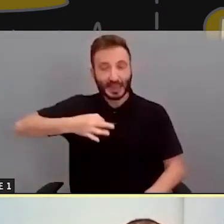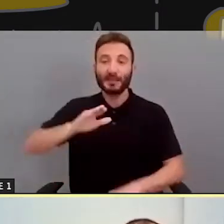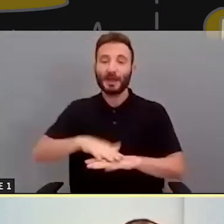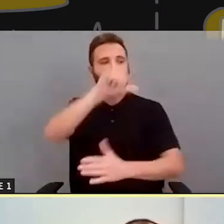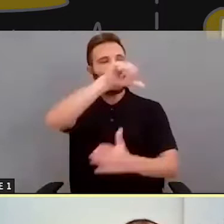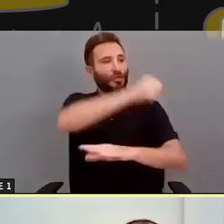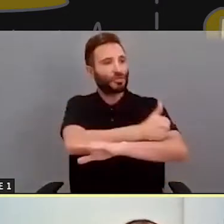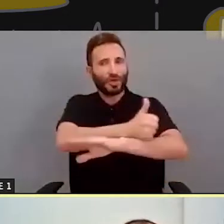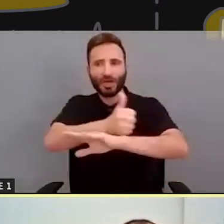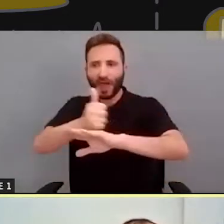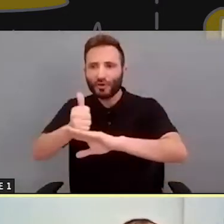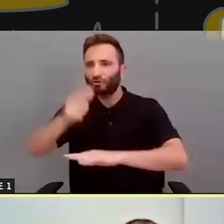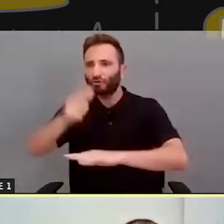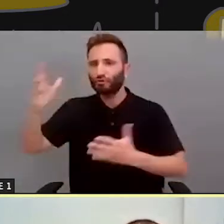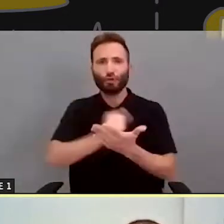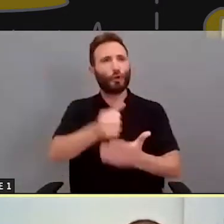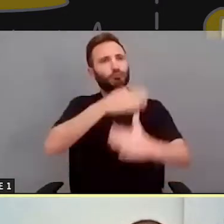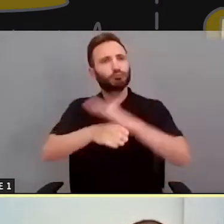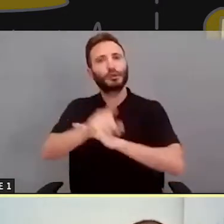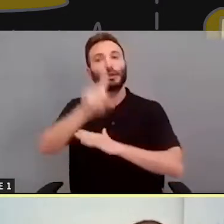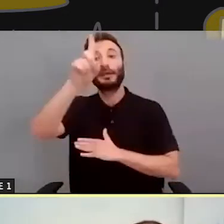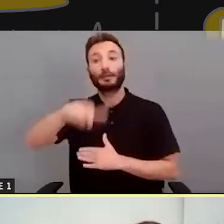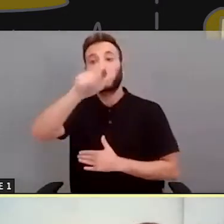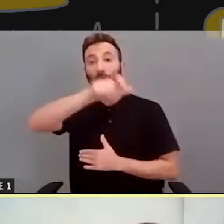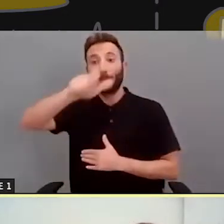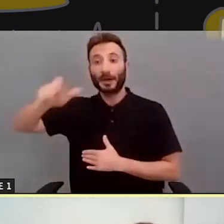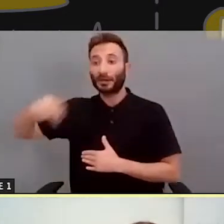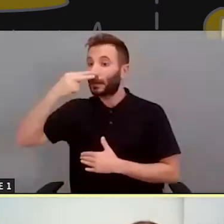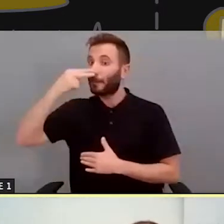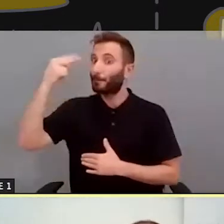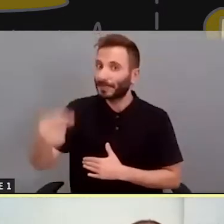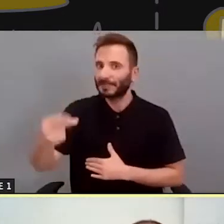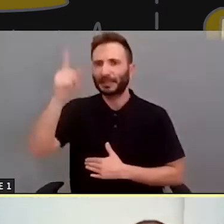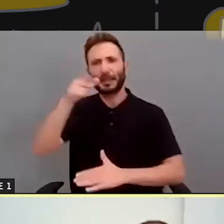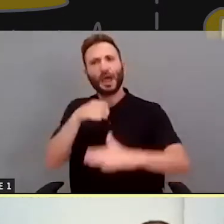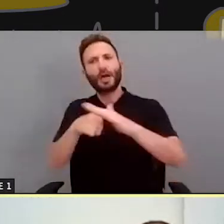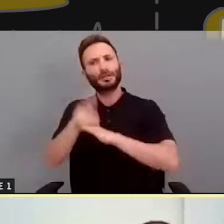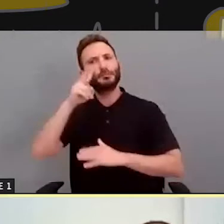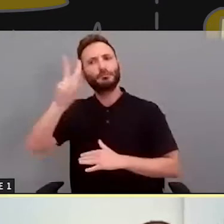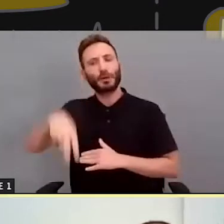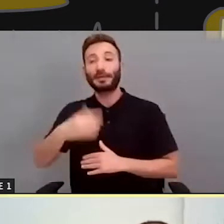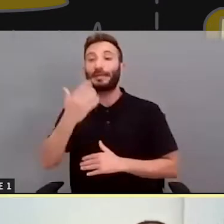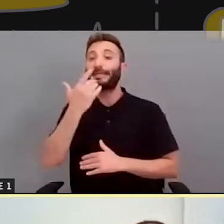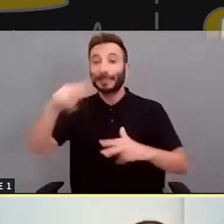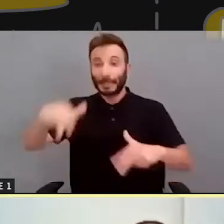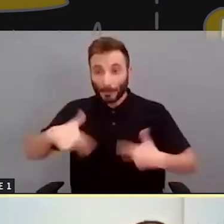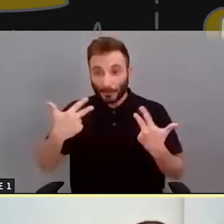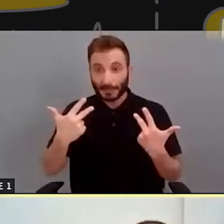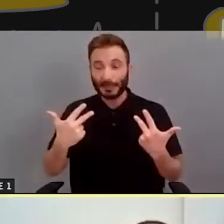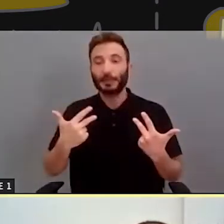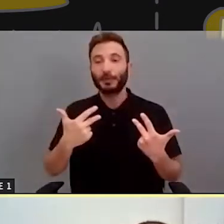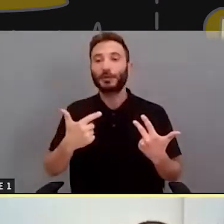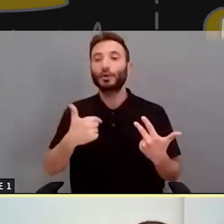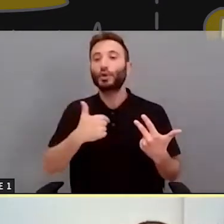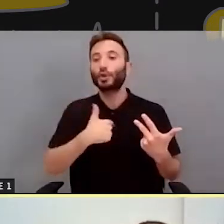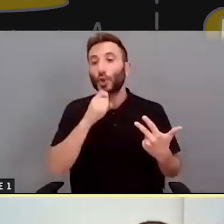para la ciudadanía y también para las personas que lo visitan. Y si me permiten, yo les